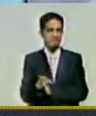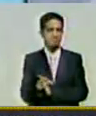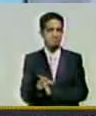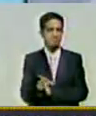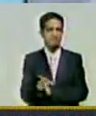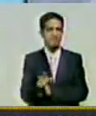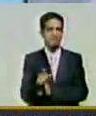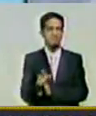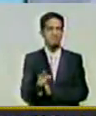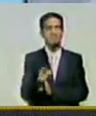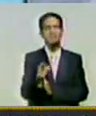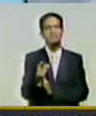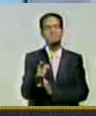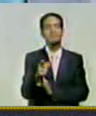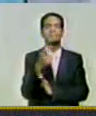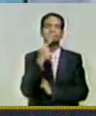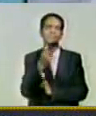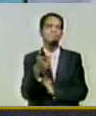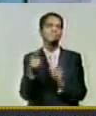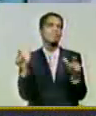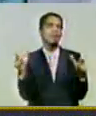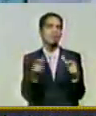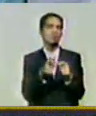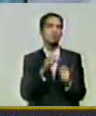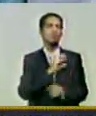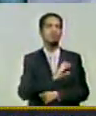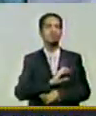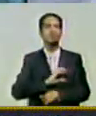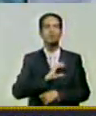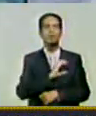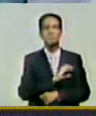Tareq William Saab, en lo que es esta reunión con la Comisión